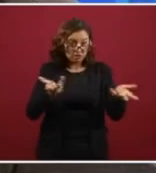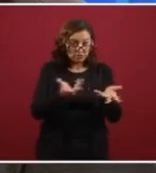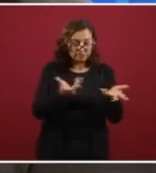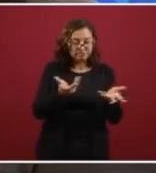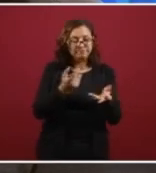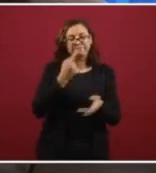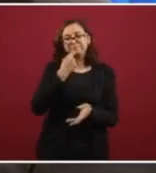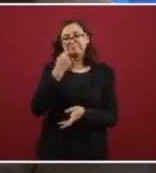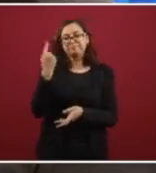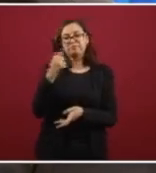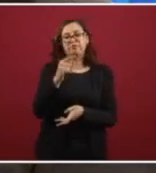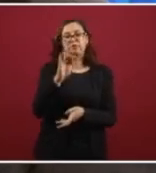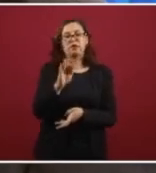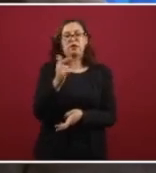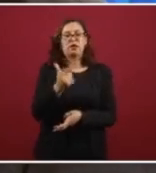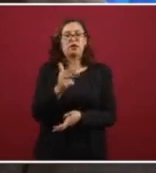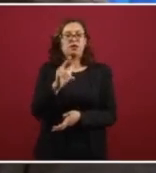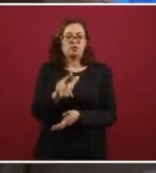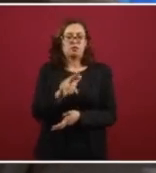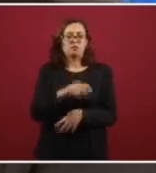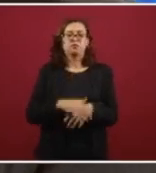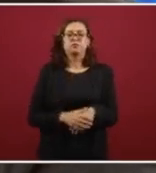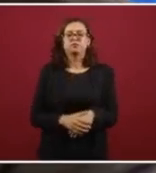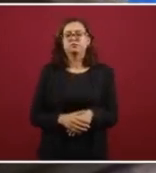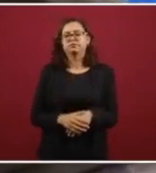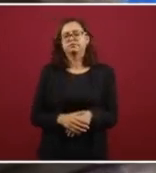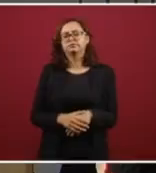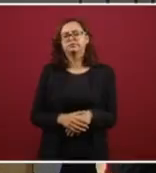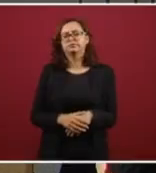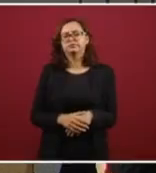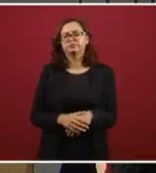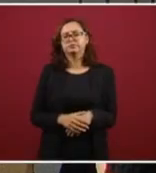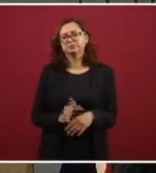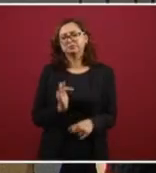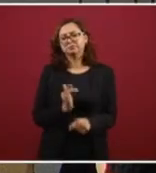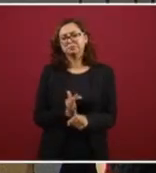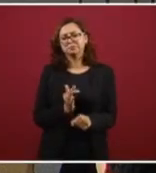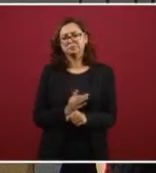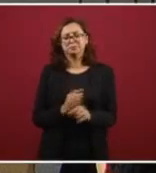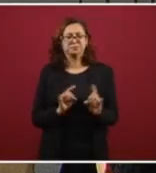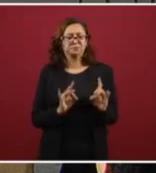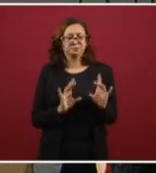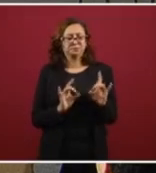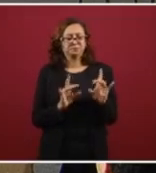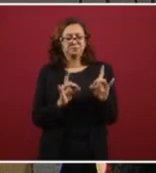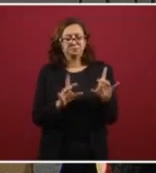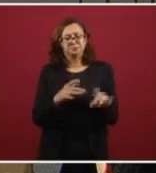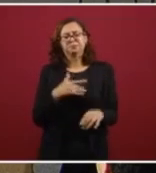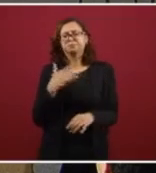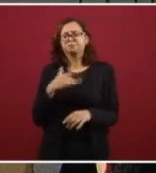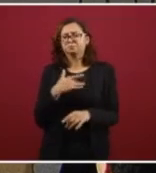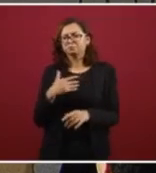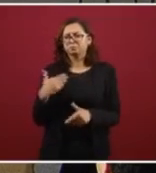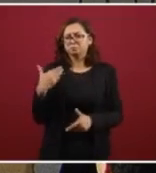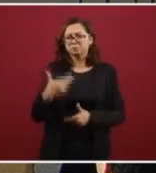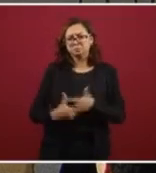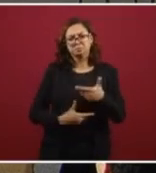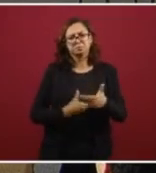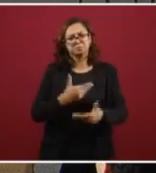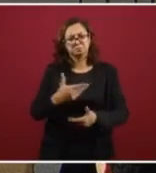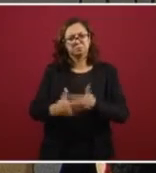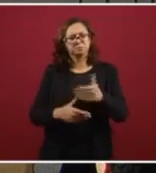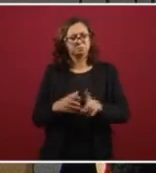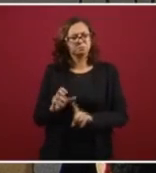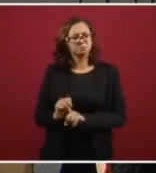de las acciones emprendidas en materia migratoria. Yo diría que paulatinamente hemos ido avanzando